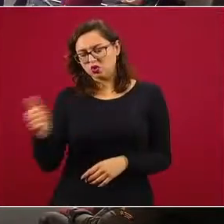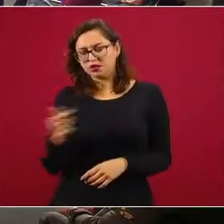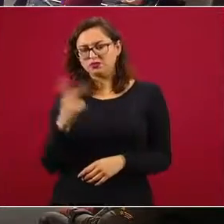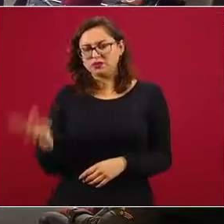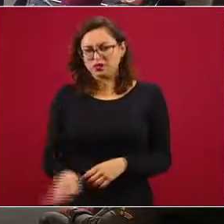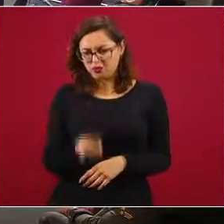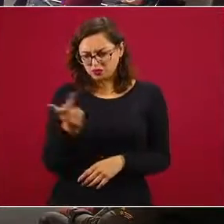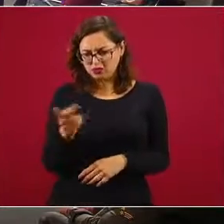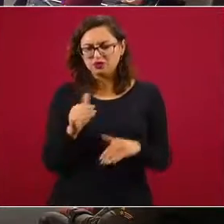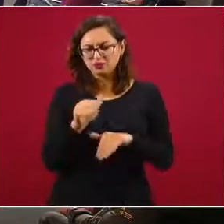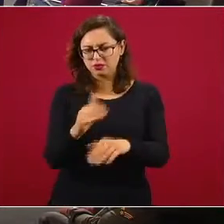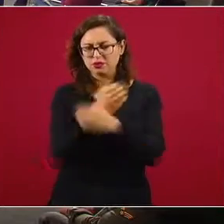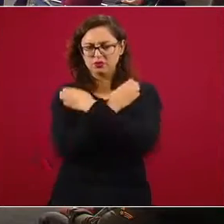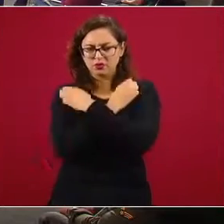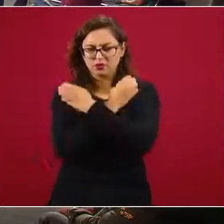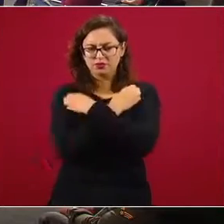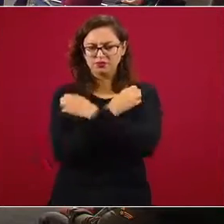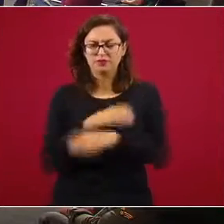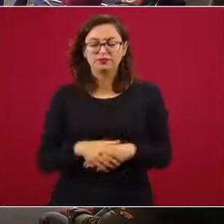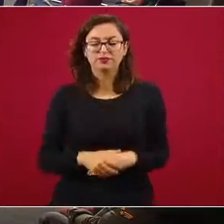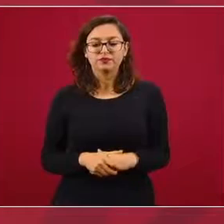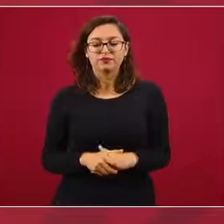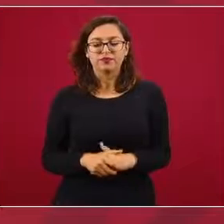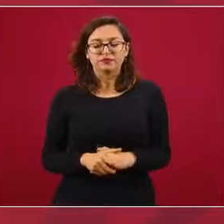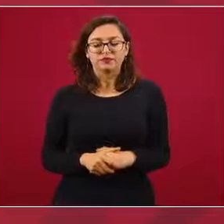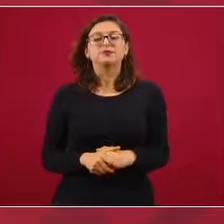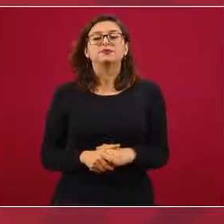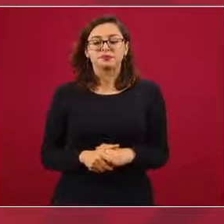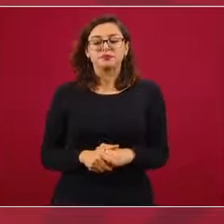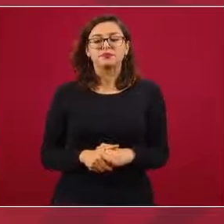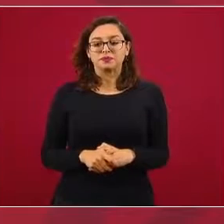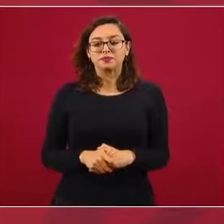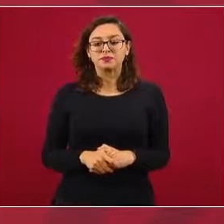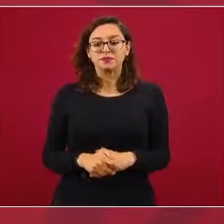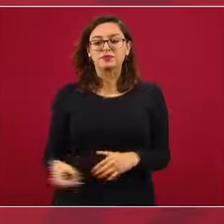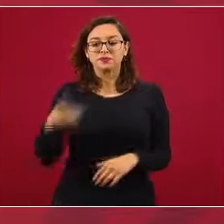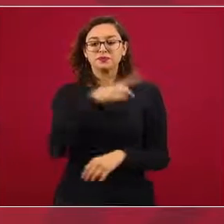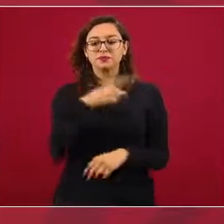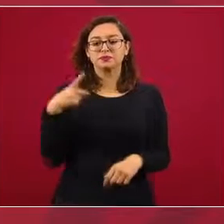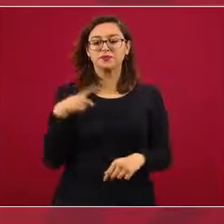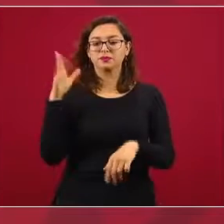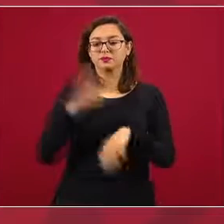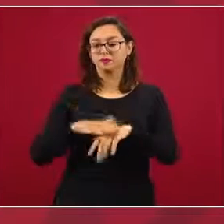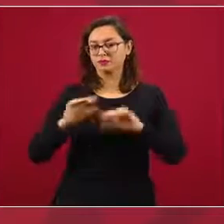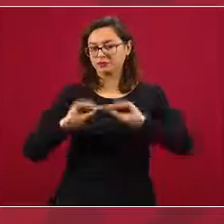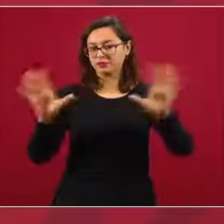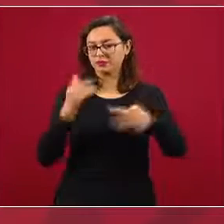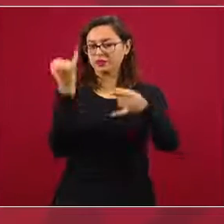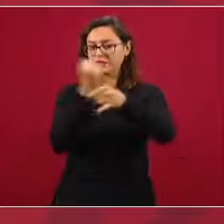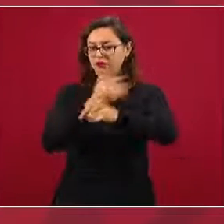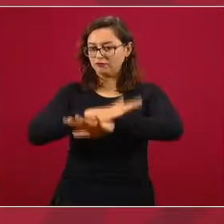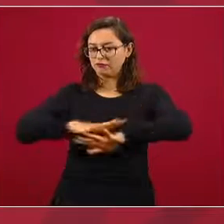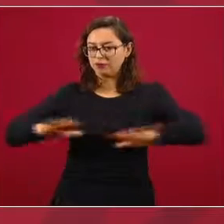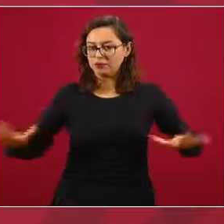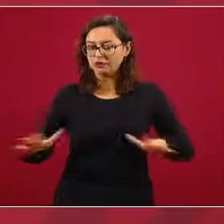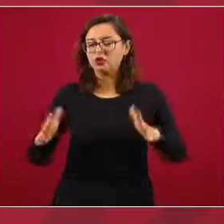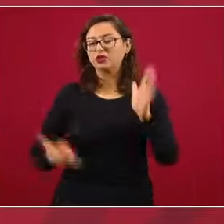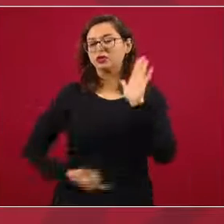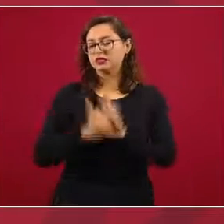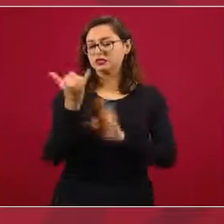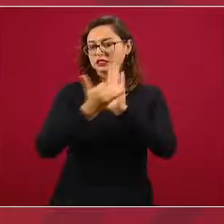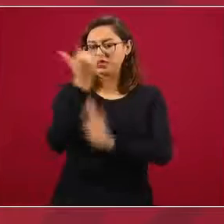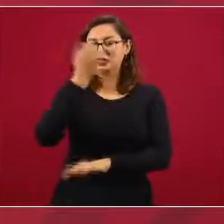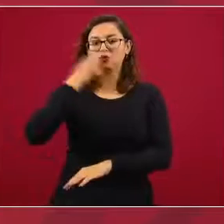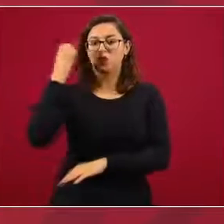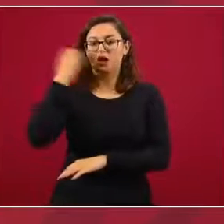no, también. No, tenemos que informar bien sobre cómo va el avance